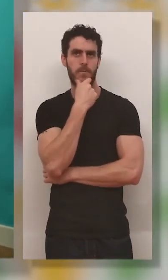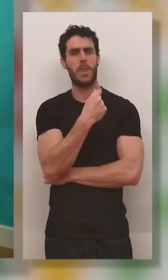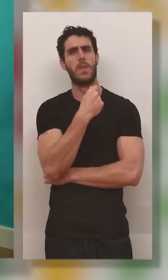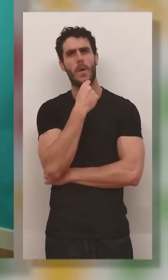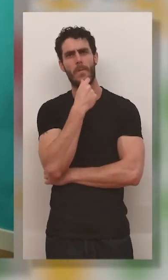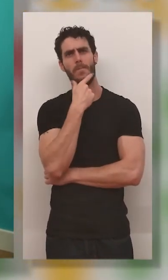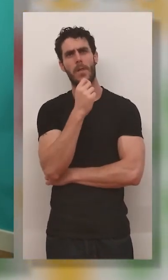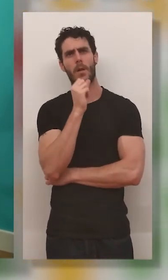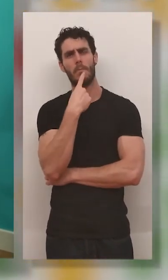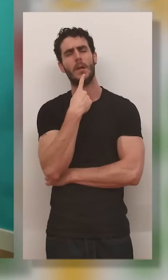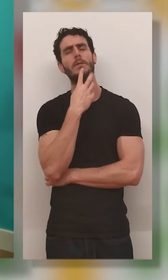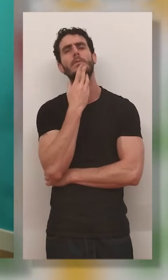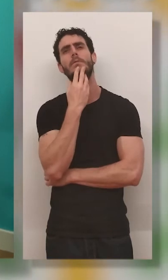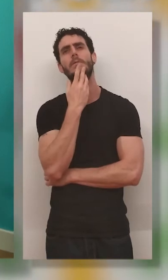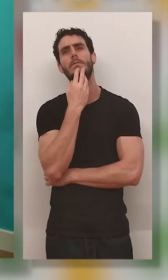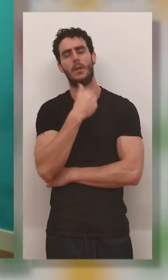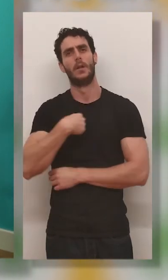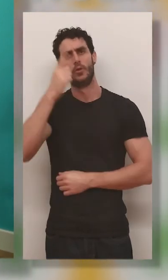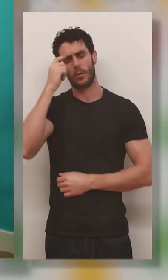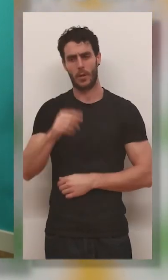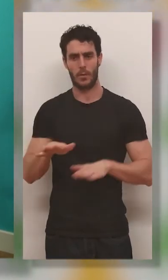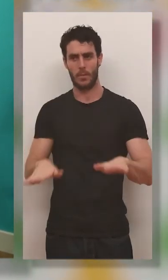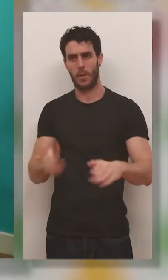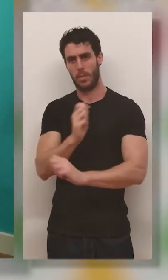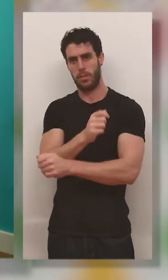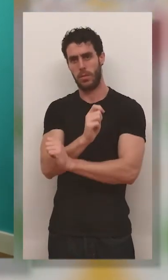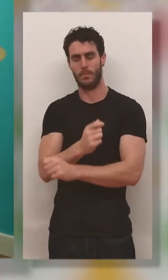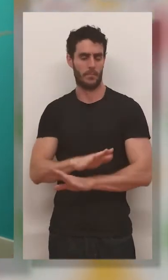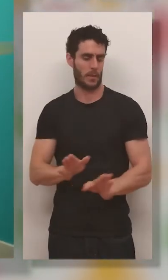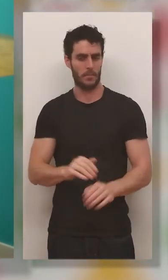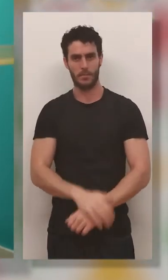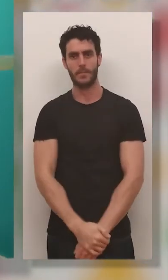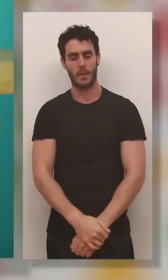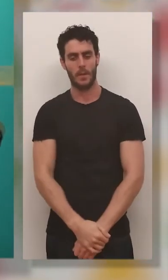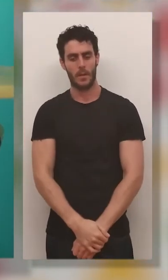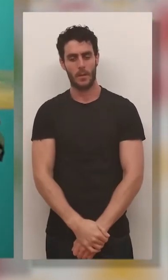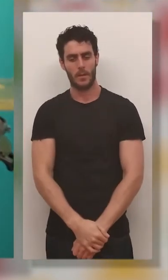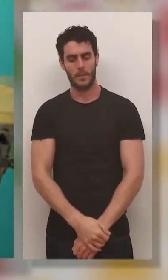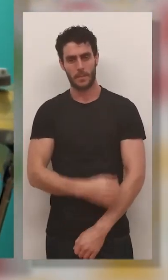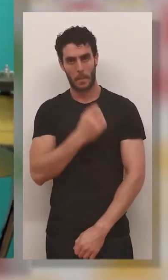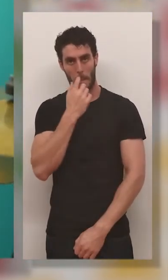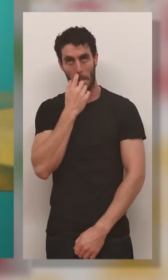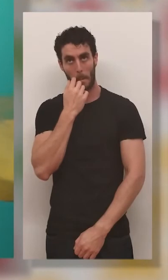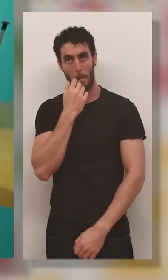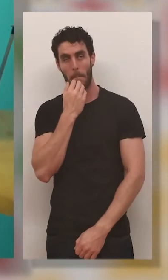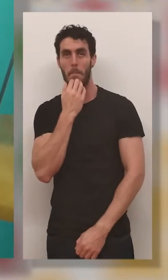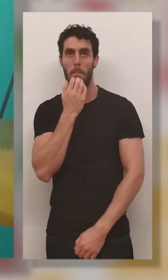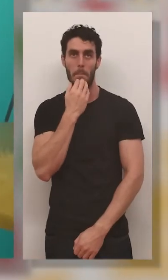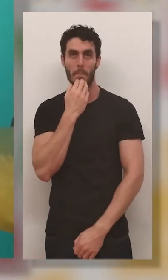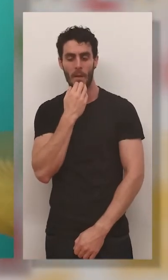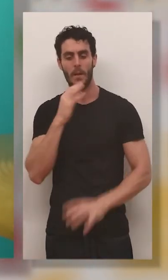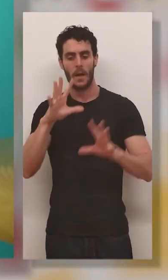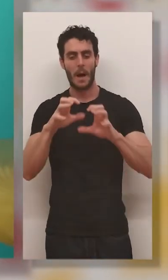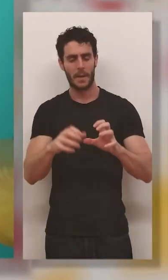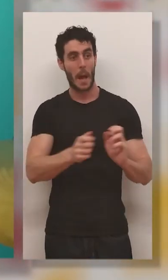lo más fácil yo creo que sería la posición de pies y manos. Por ejemplo, aprender a tocar así el break